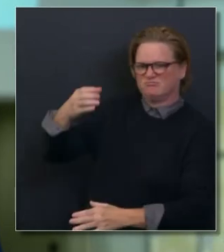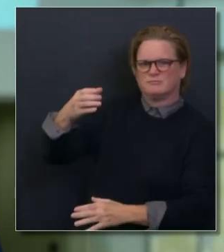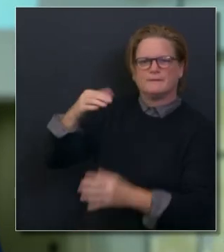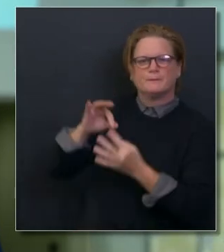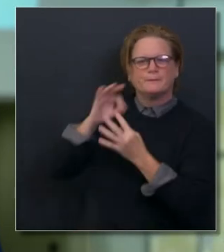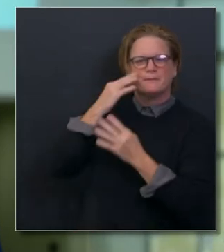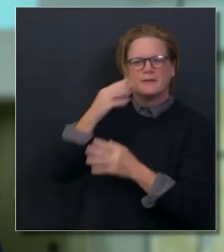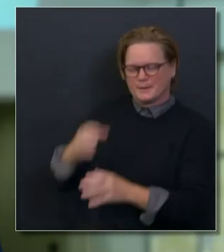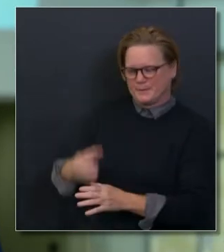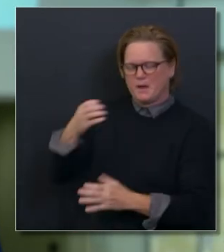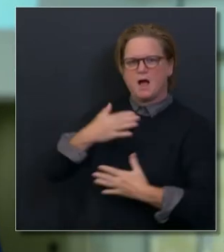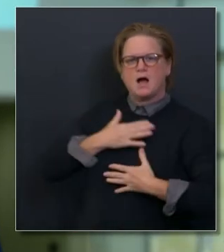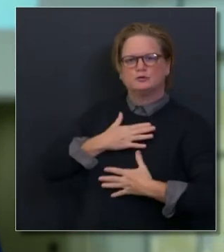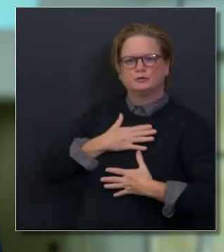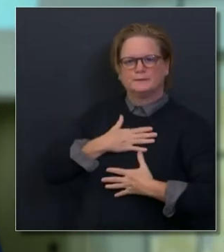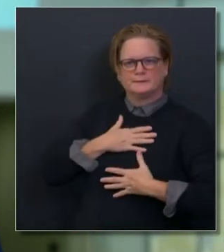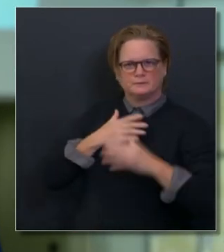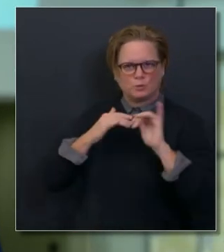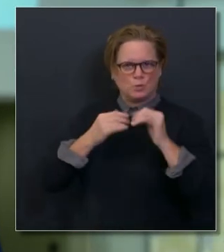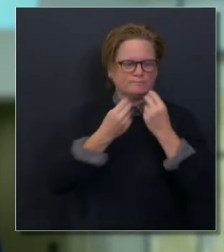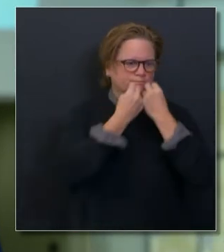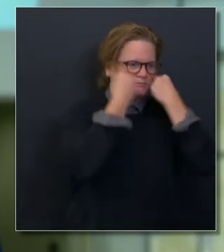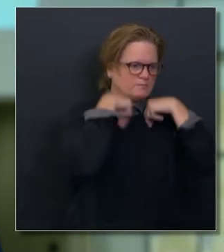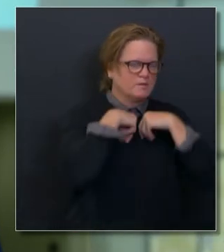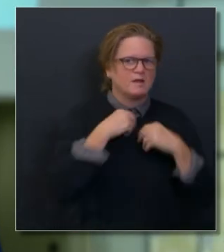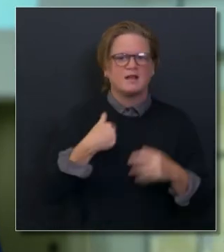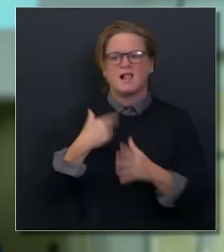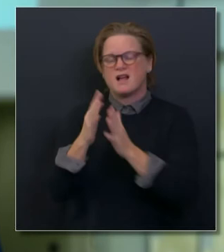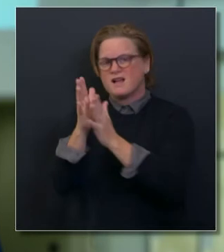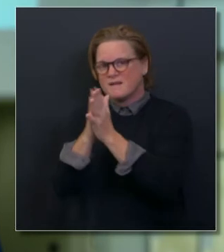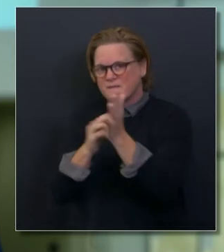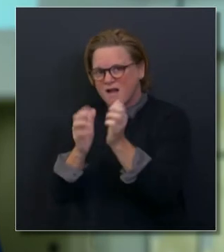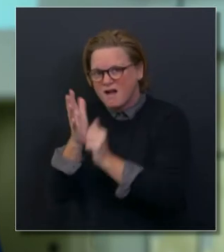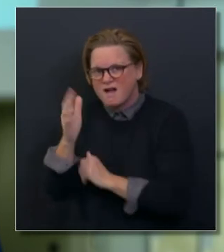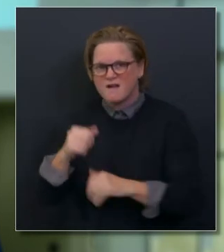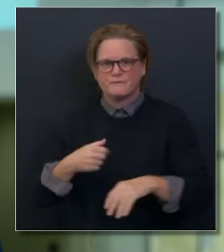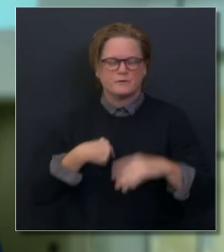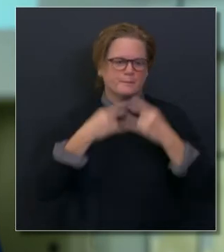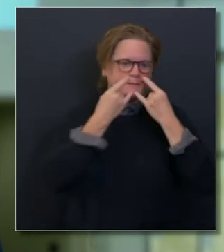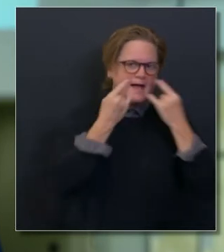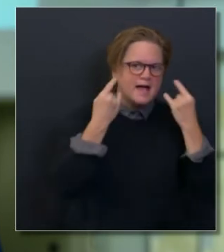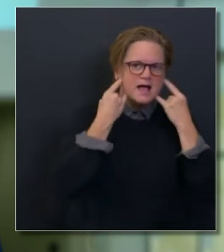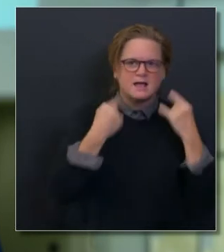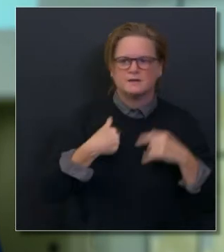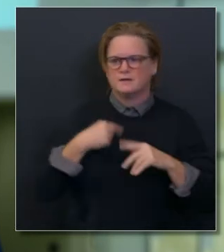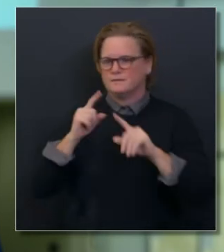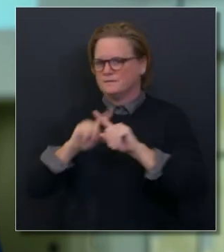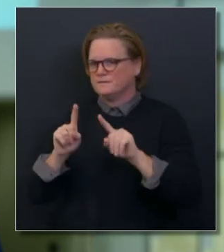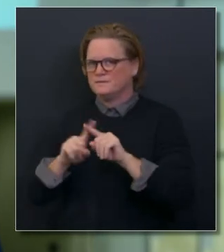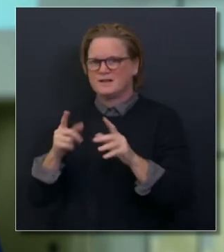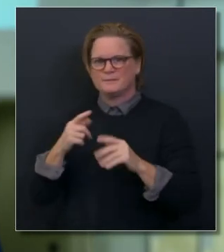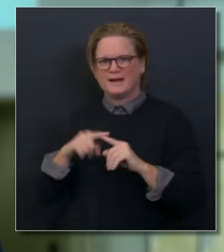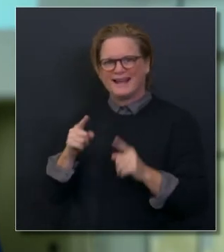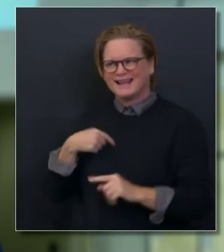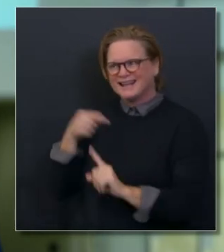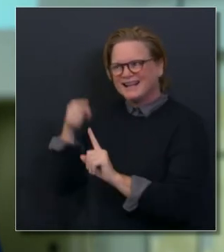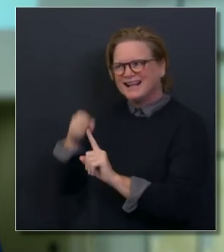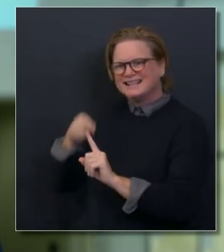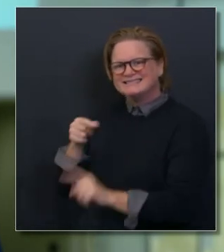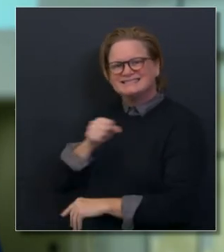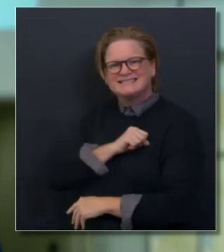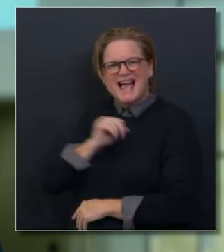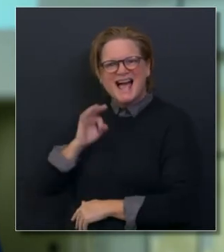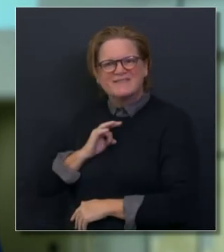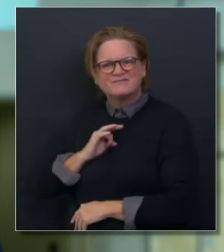eso no es lo que nos inquieta, es el personal. Utilizar diferentes métodos para brindar